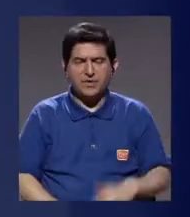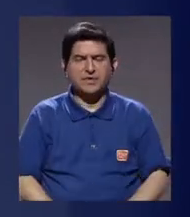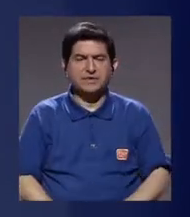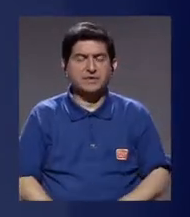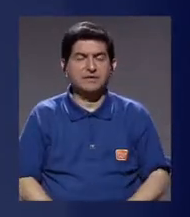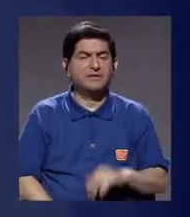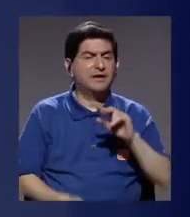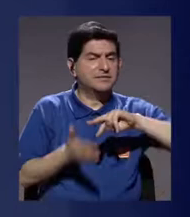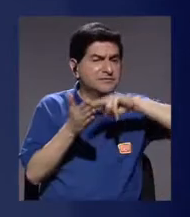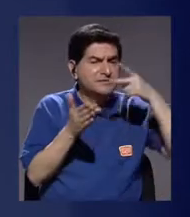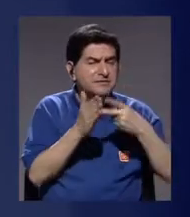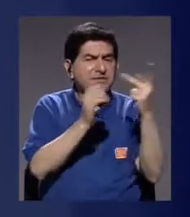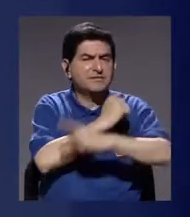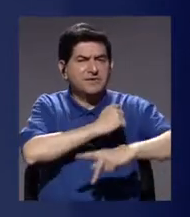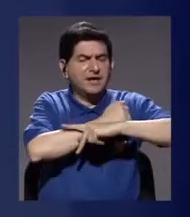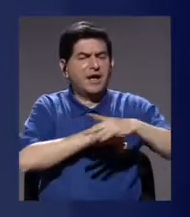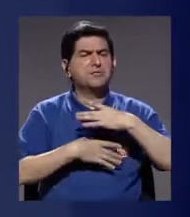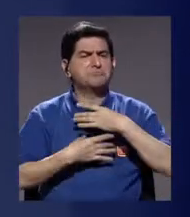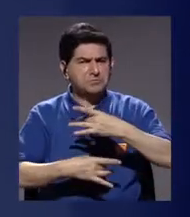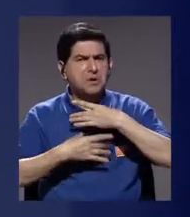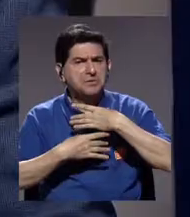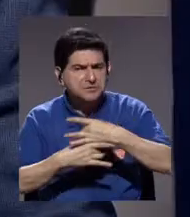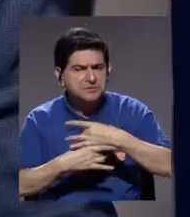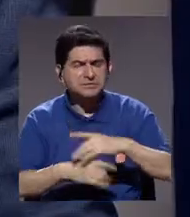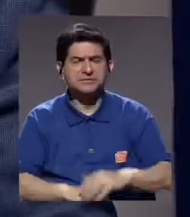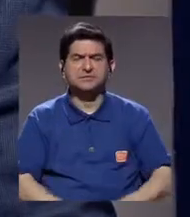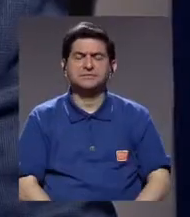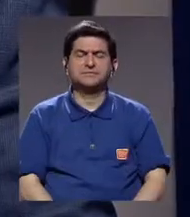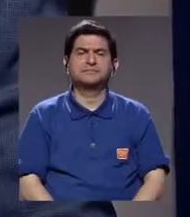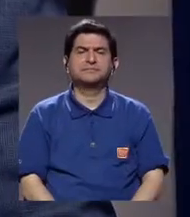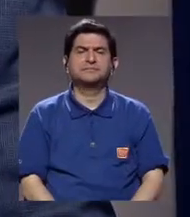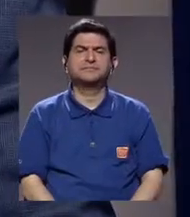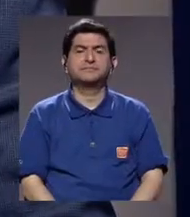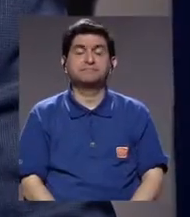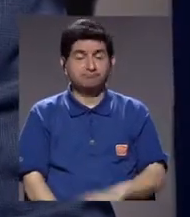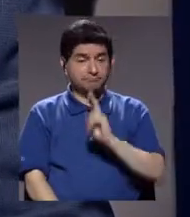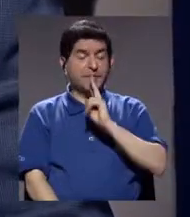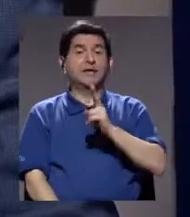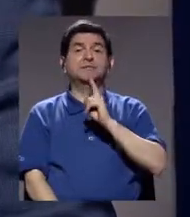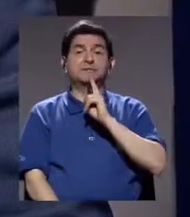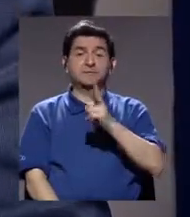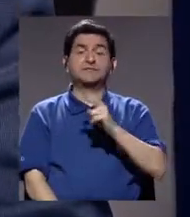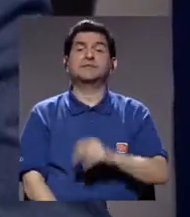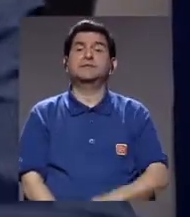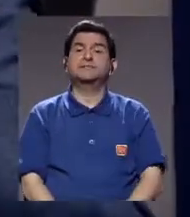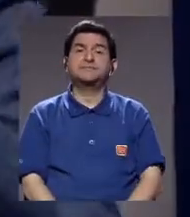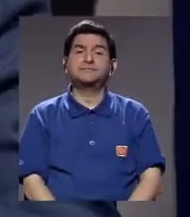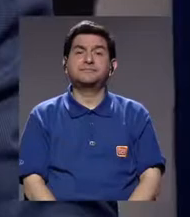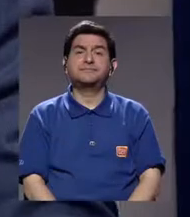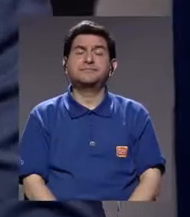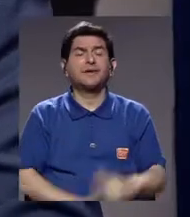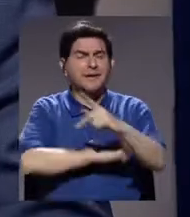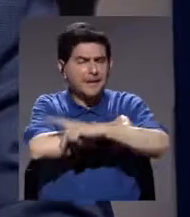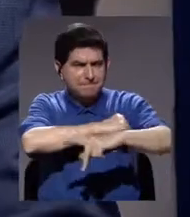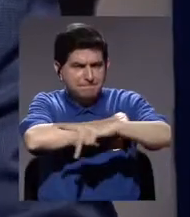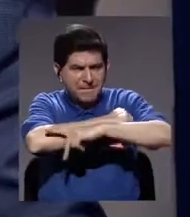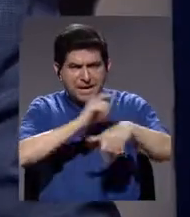hacerla un país también atractivo, don Nuri. Es verdad, es que bueno, como